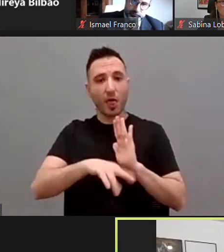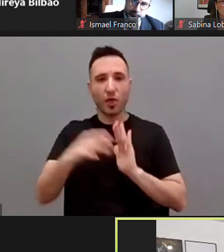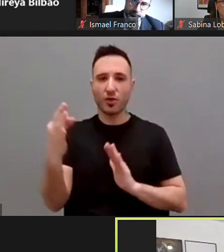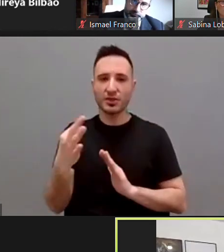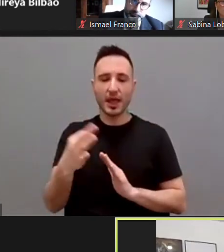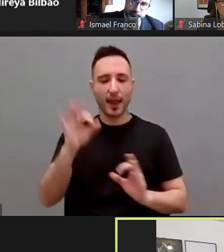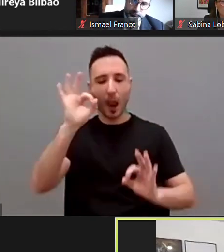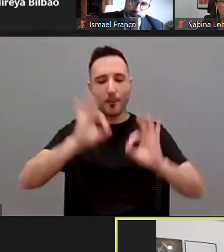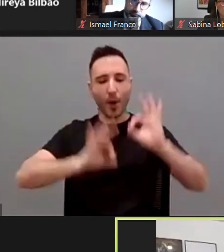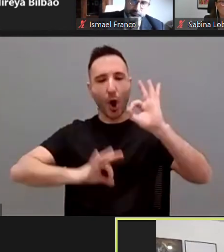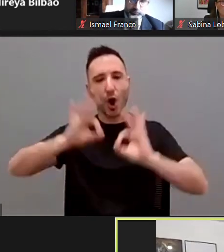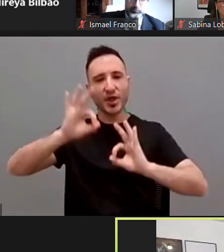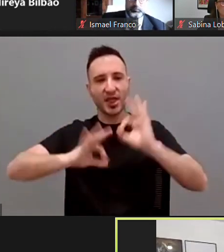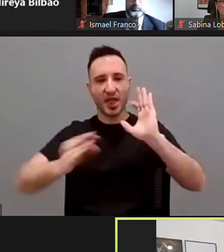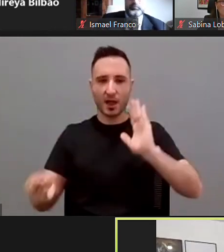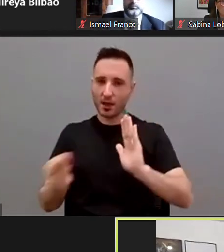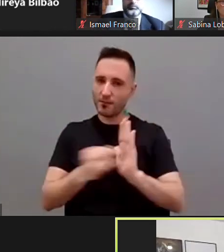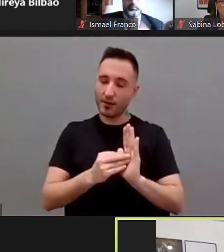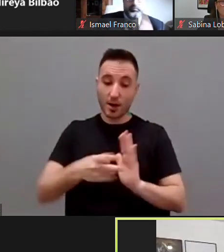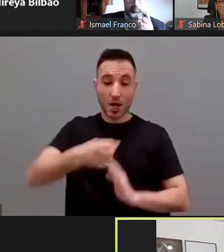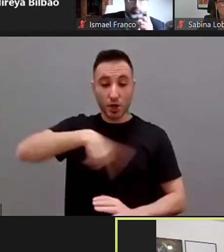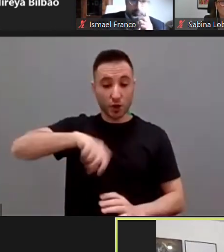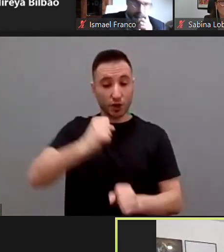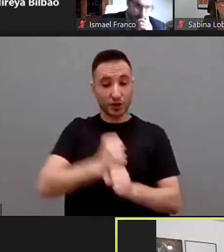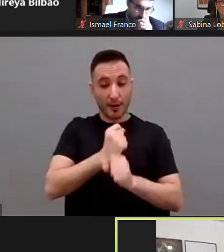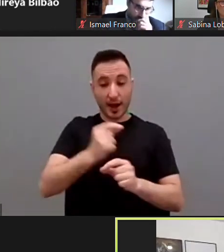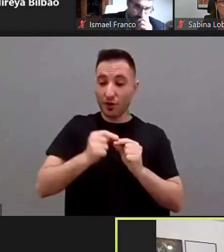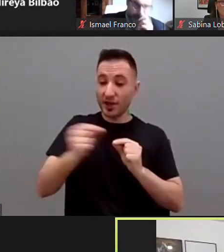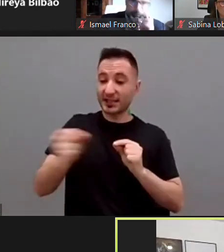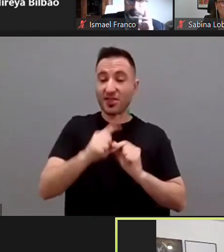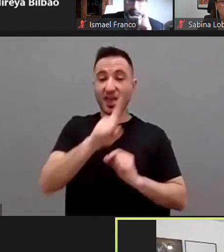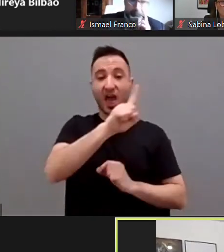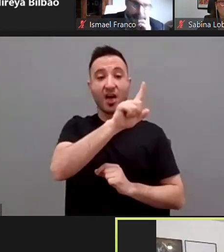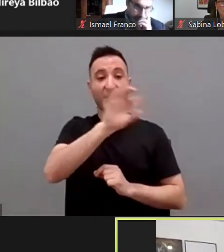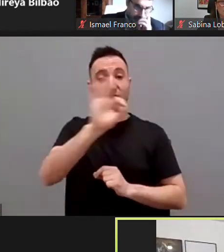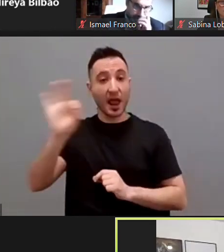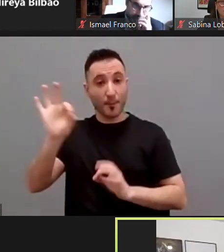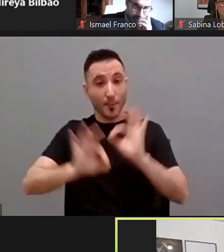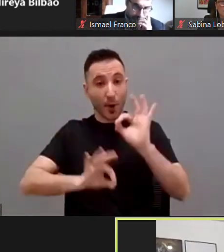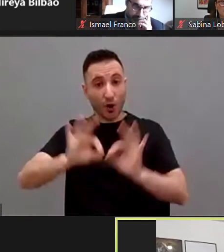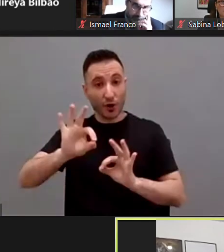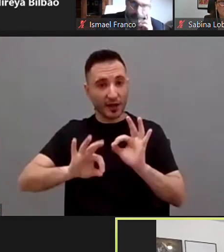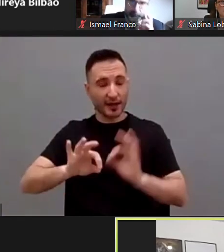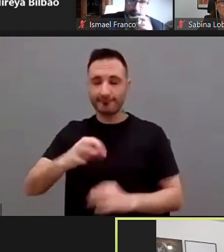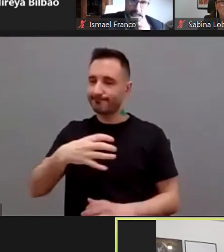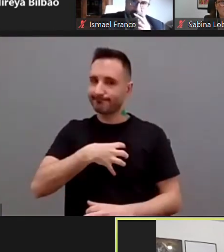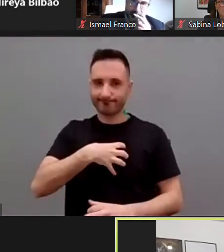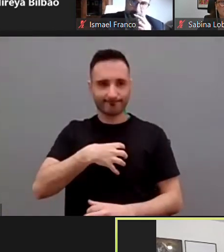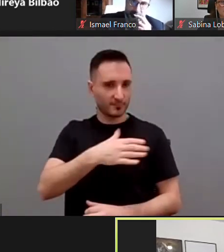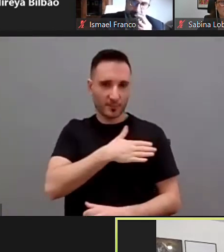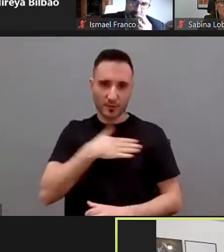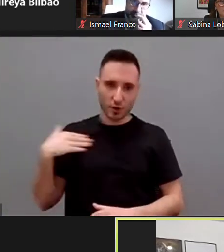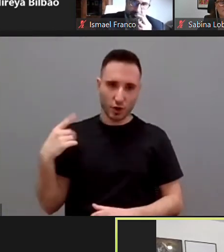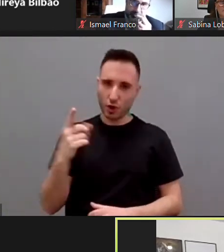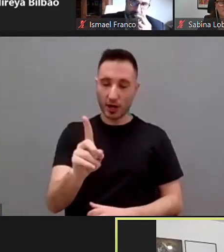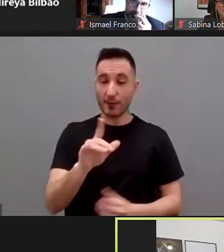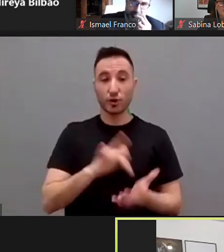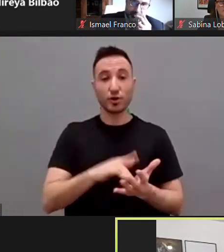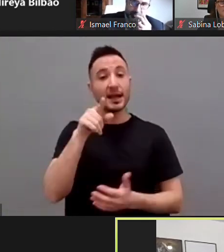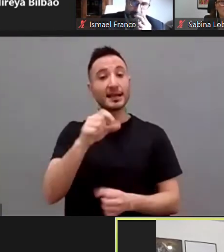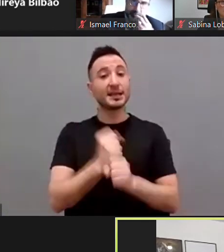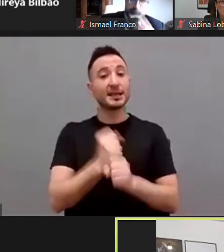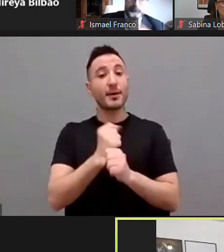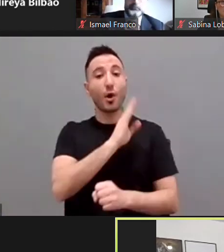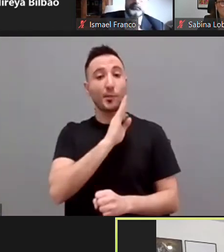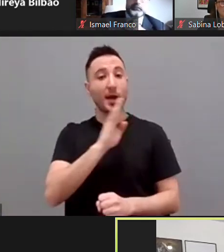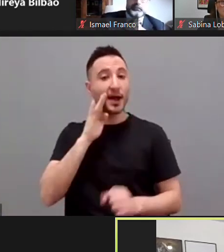no queremos un teletrabajo al 100%. El teletrabajo al 100% para las mujeres madres será la mayor invisibilidad de las mujeres en el mercado laboral.